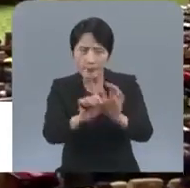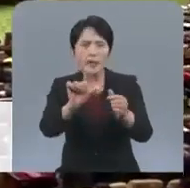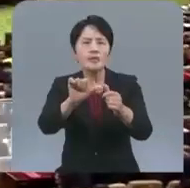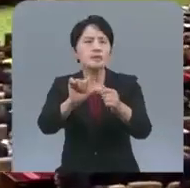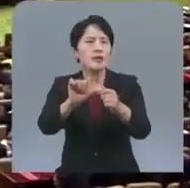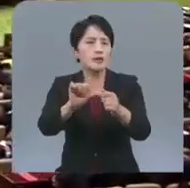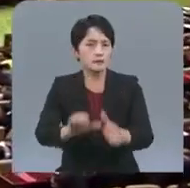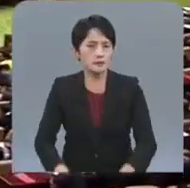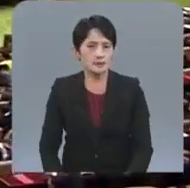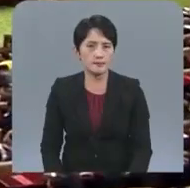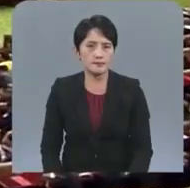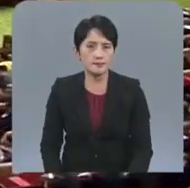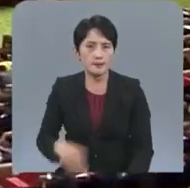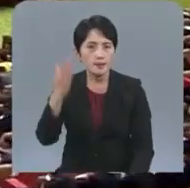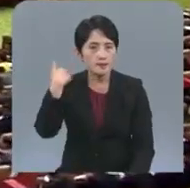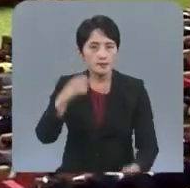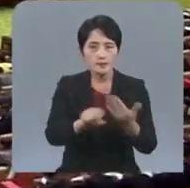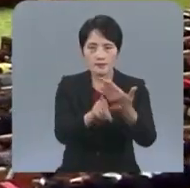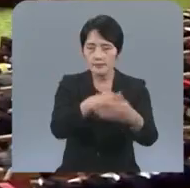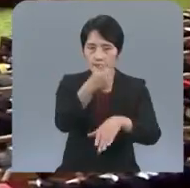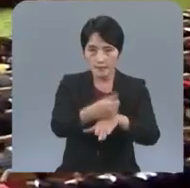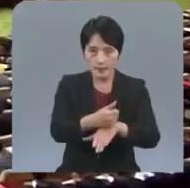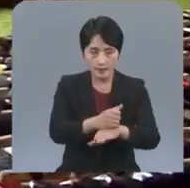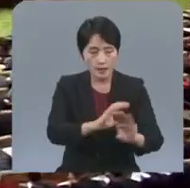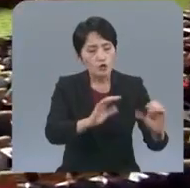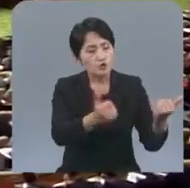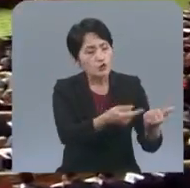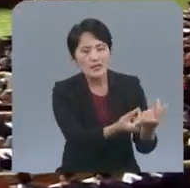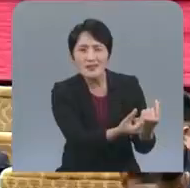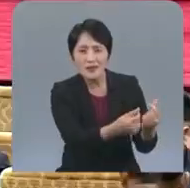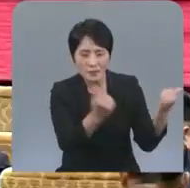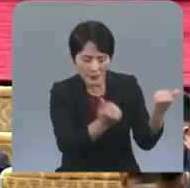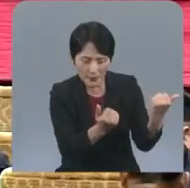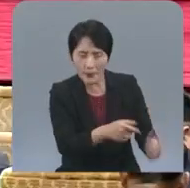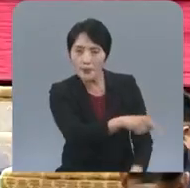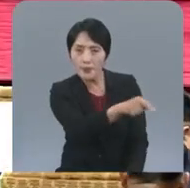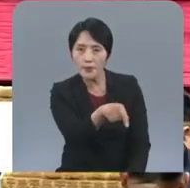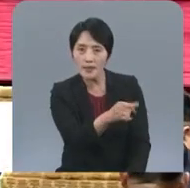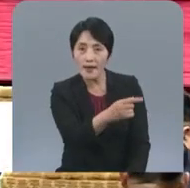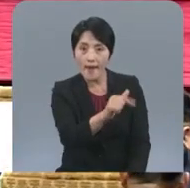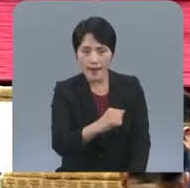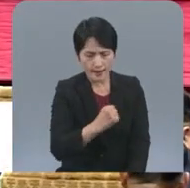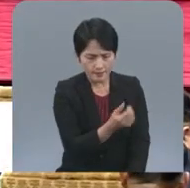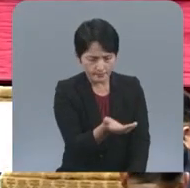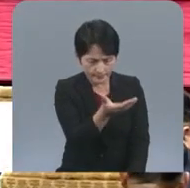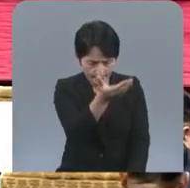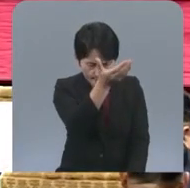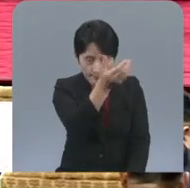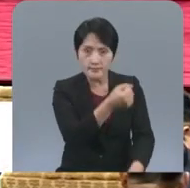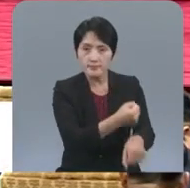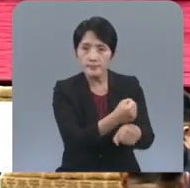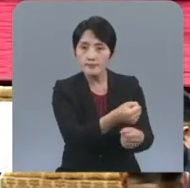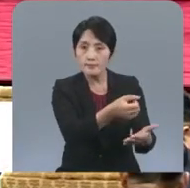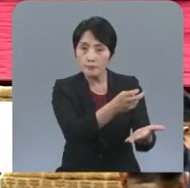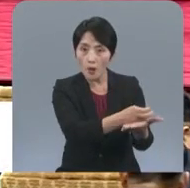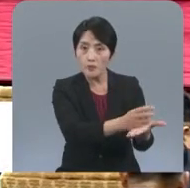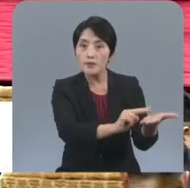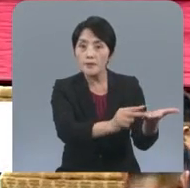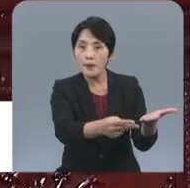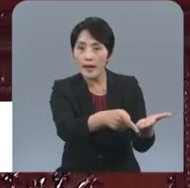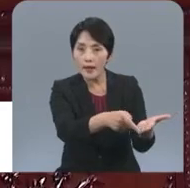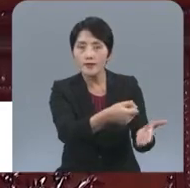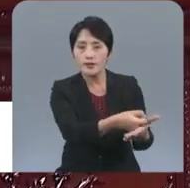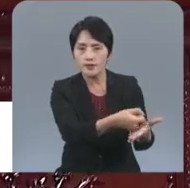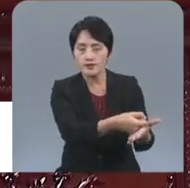como para arrasar un país la cartera destacó que antes provocación el grave riesgo de un posible uso de armas de destrucción masiva por parte